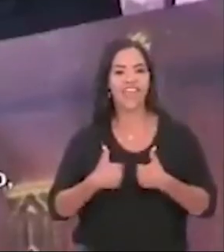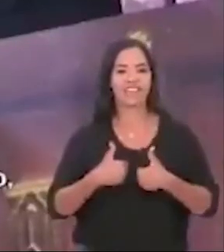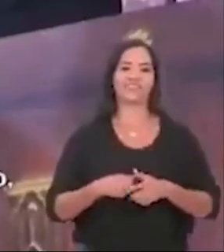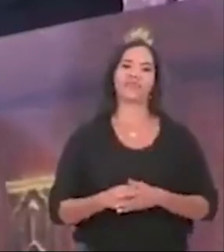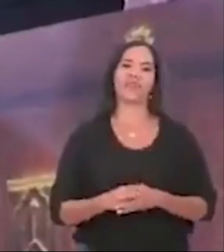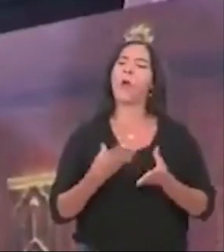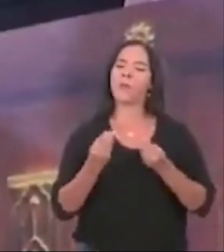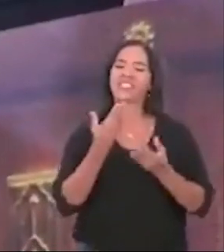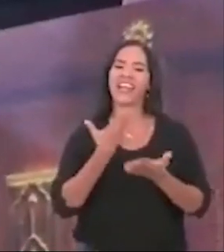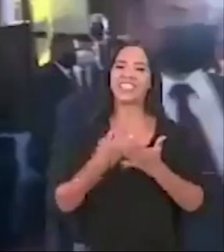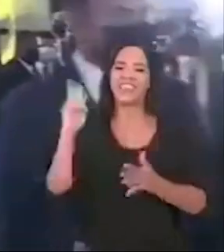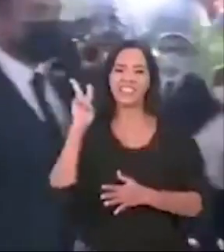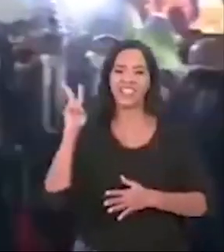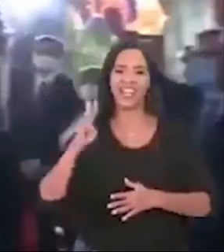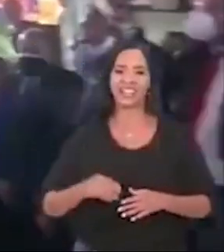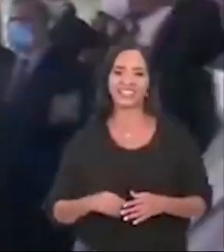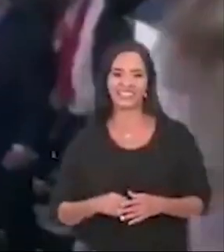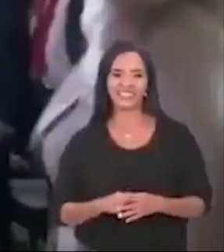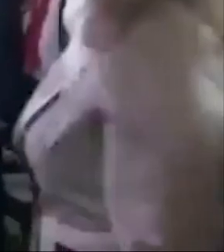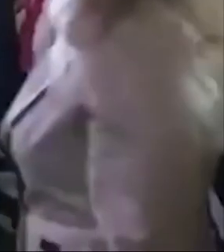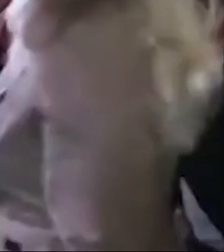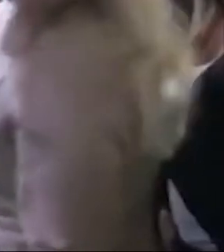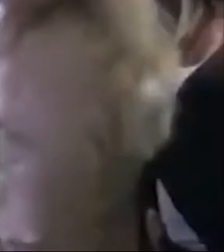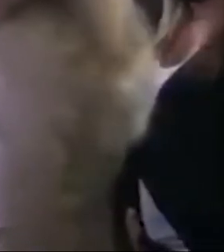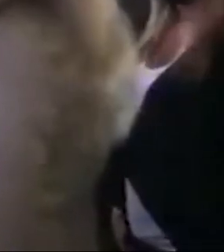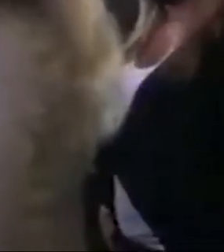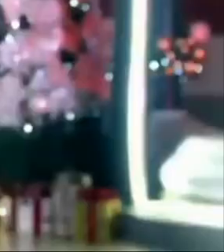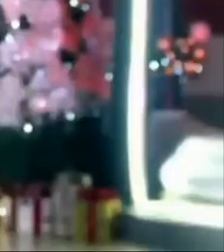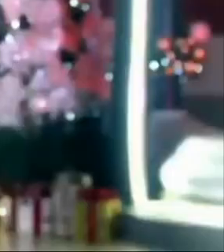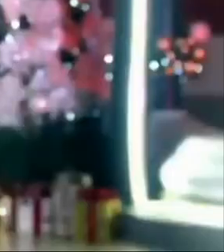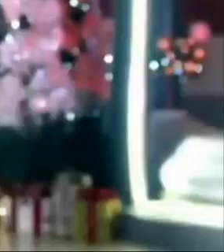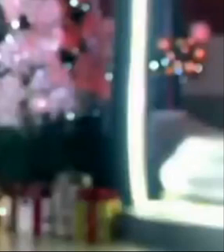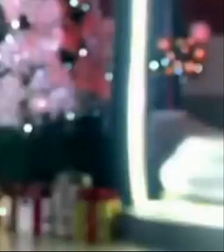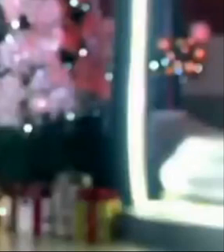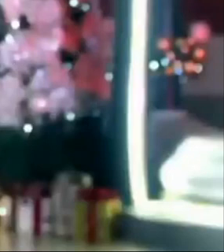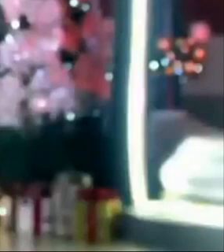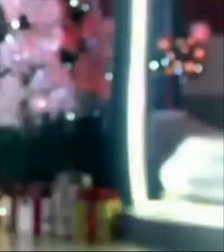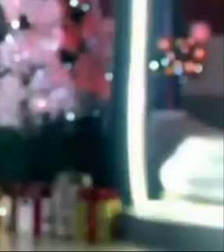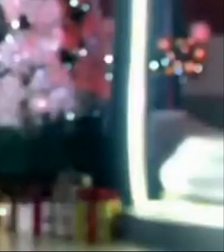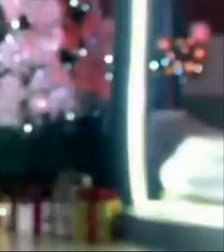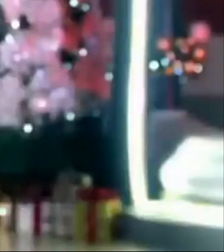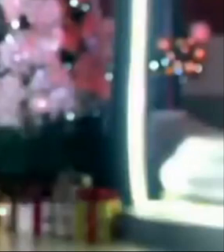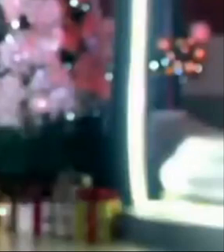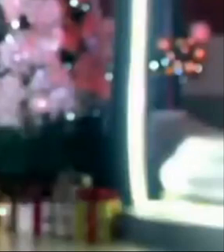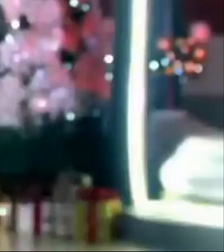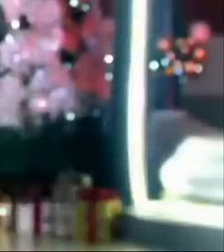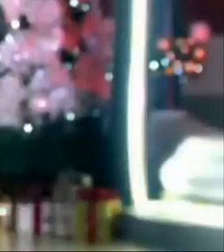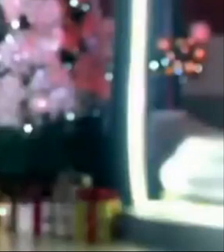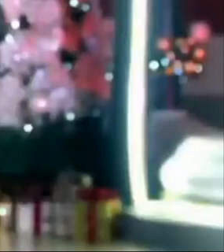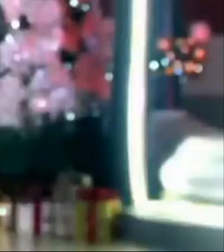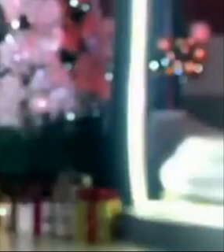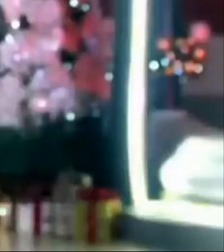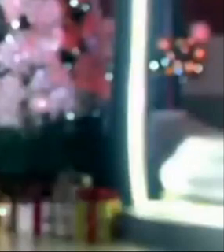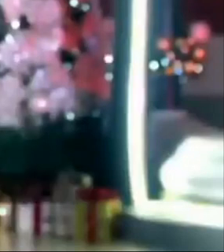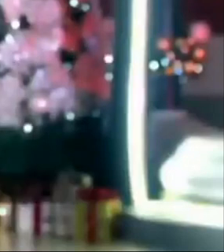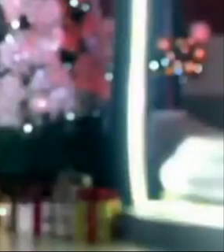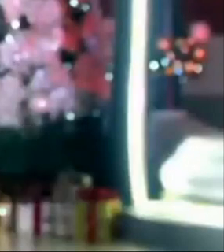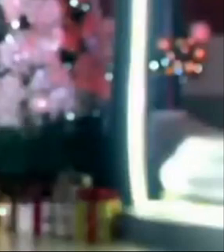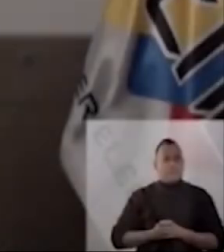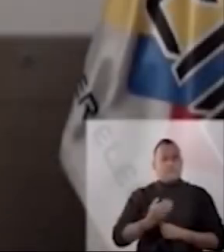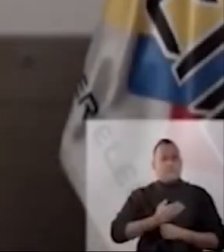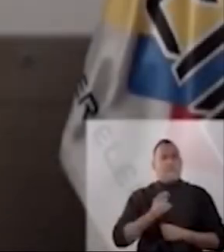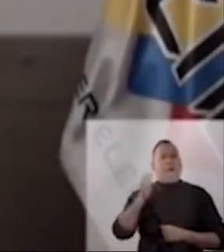del movimiento acudieron a las sedes del consejo en varias ciudades del país para consignar el documento de